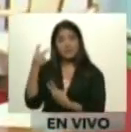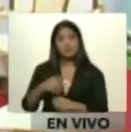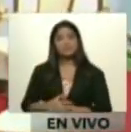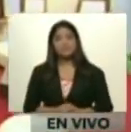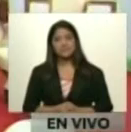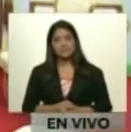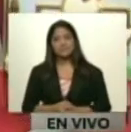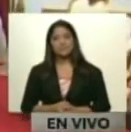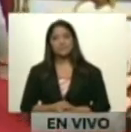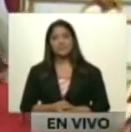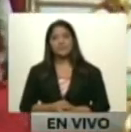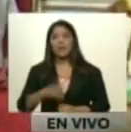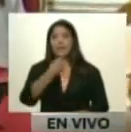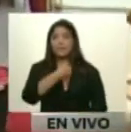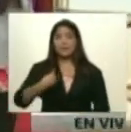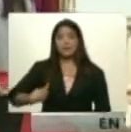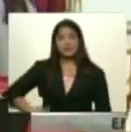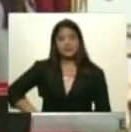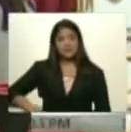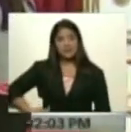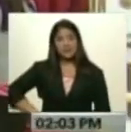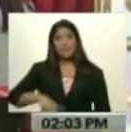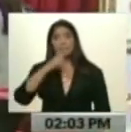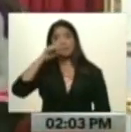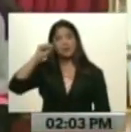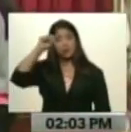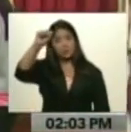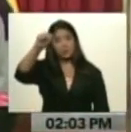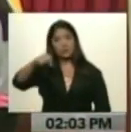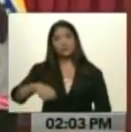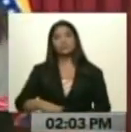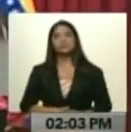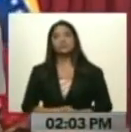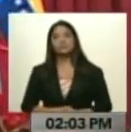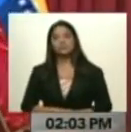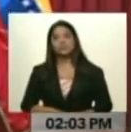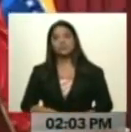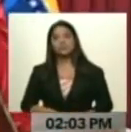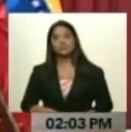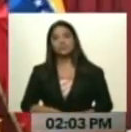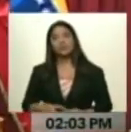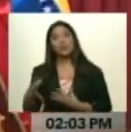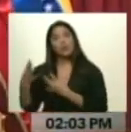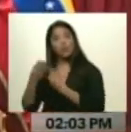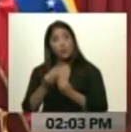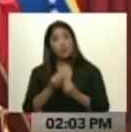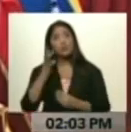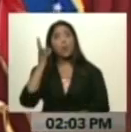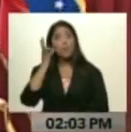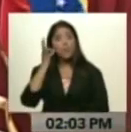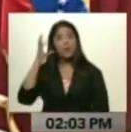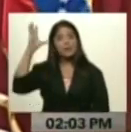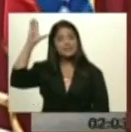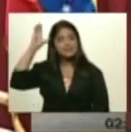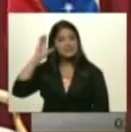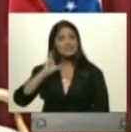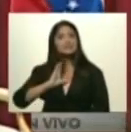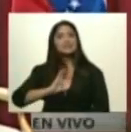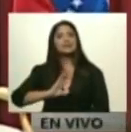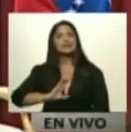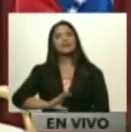entonces al presidente de la República, Nicolás Maduro, en compañía de la primera